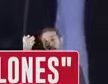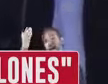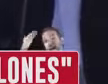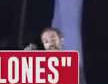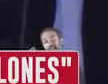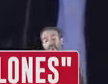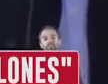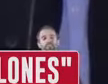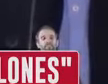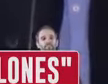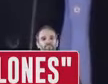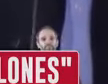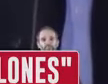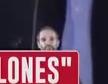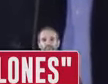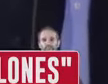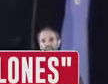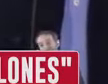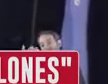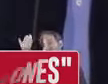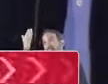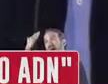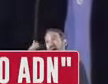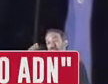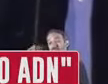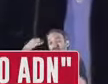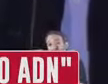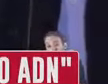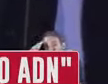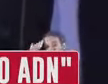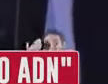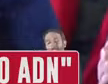ayer se cumplieron 30 años